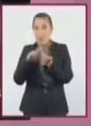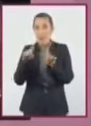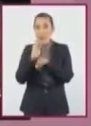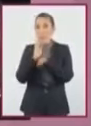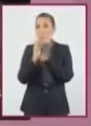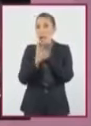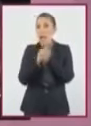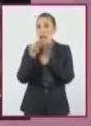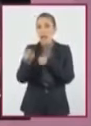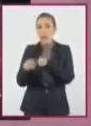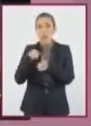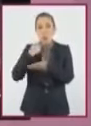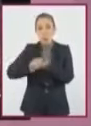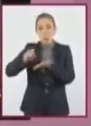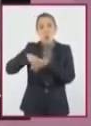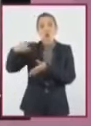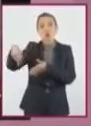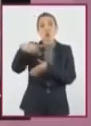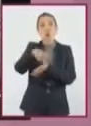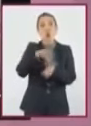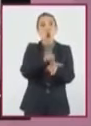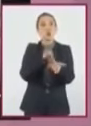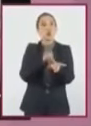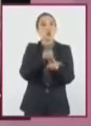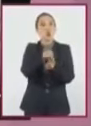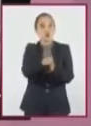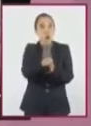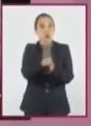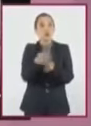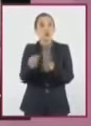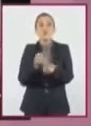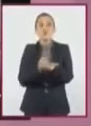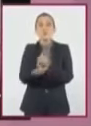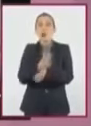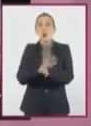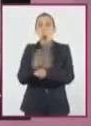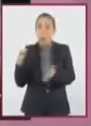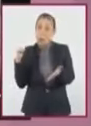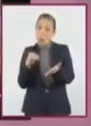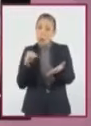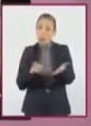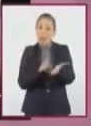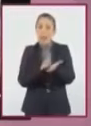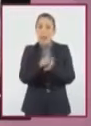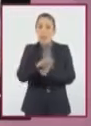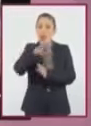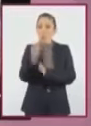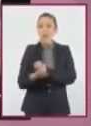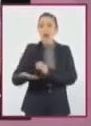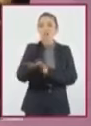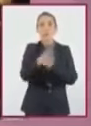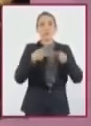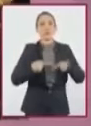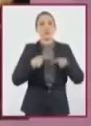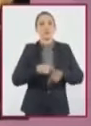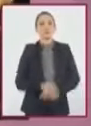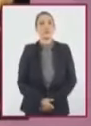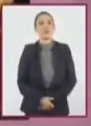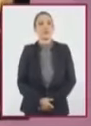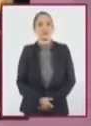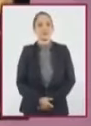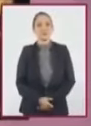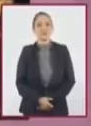diferentes naciones fueron redactando sus propias constituciones y definiendo cuáles eran los derechos y las obligaciones de sus